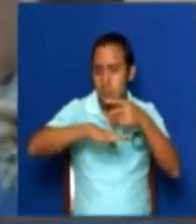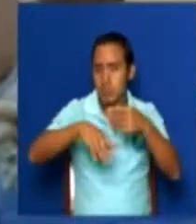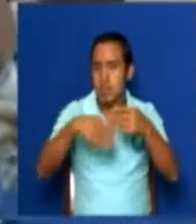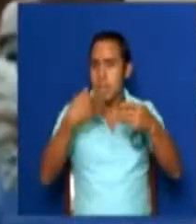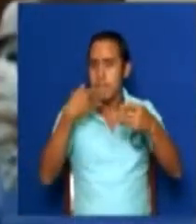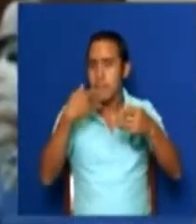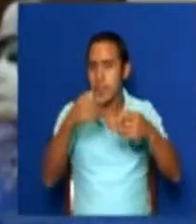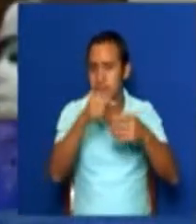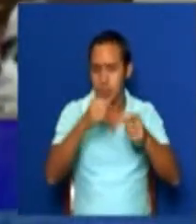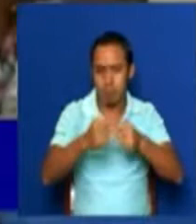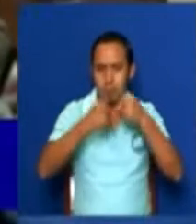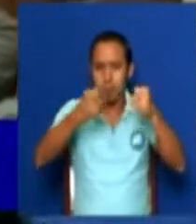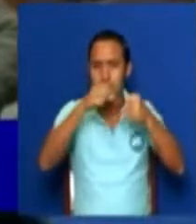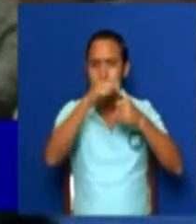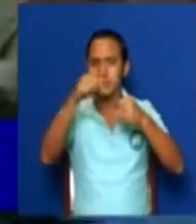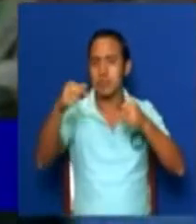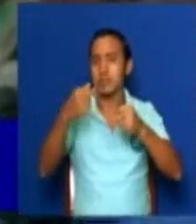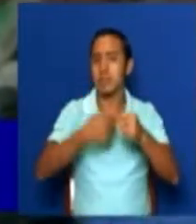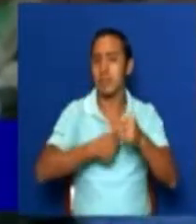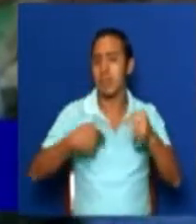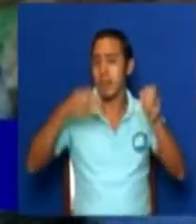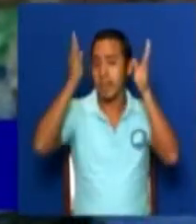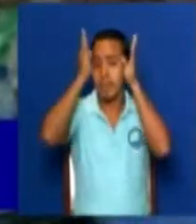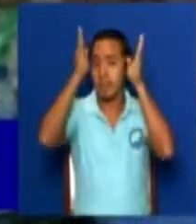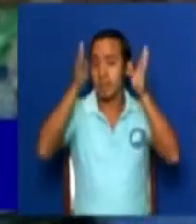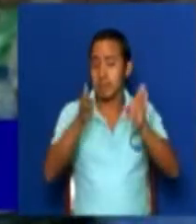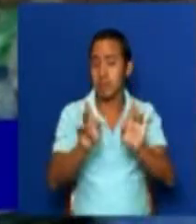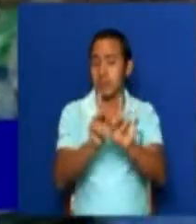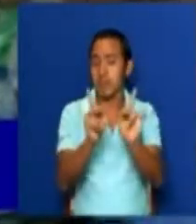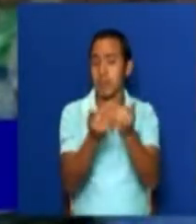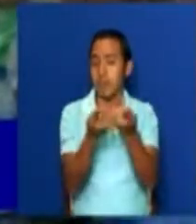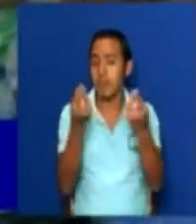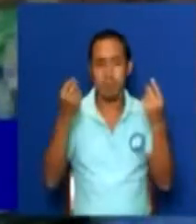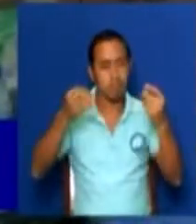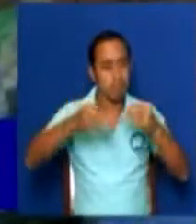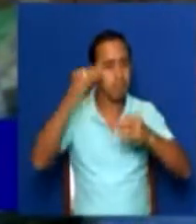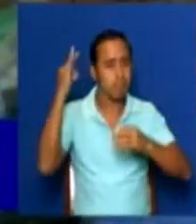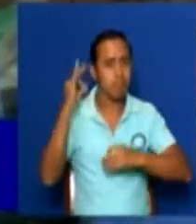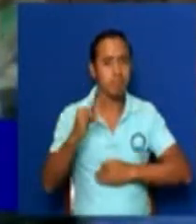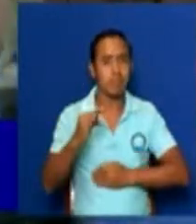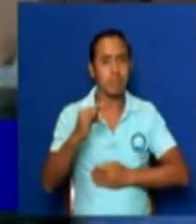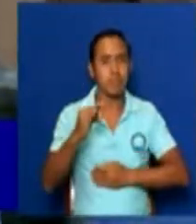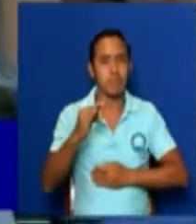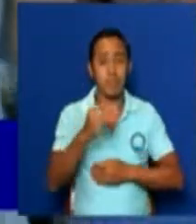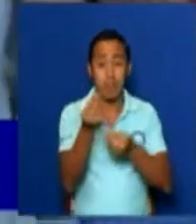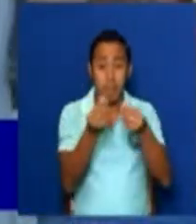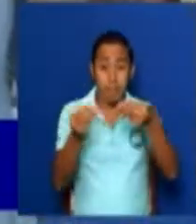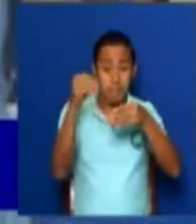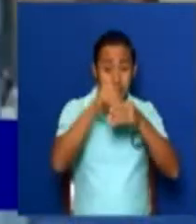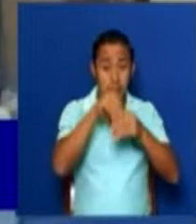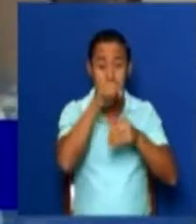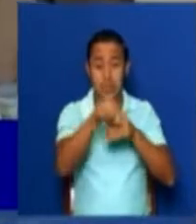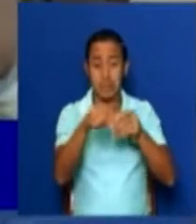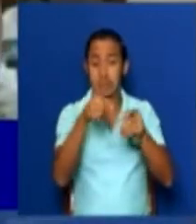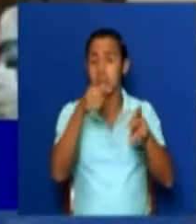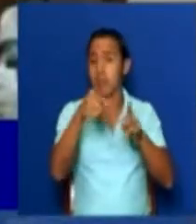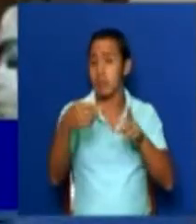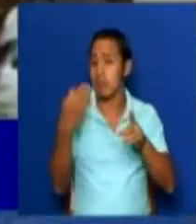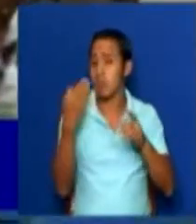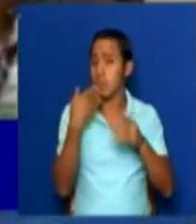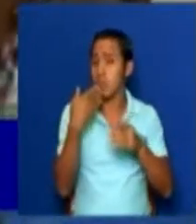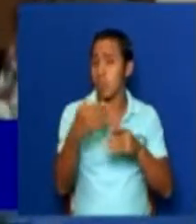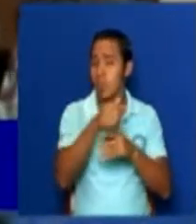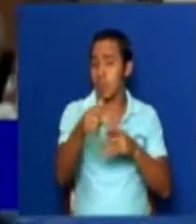están basadas en gran parte en los servicios públicos eficaces. Invertir en los servicios públicos